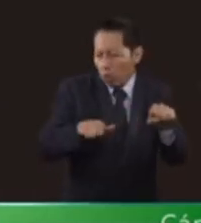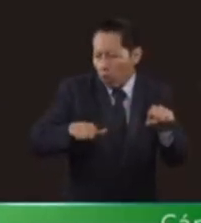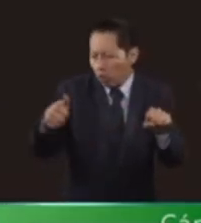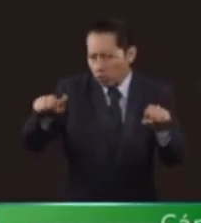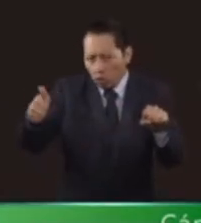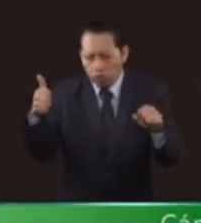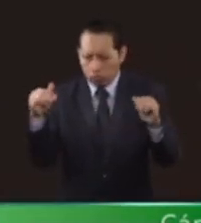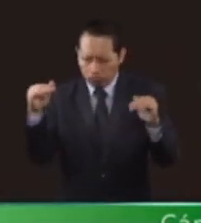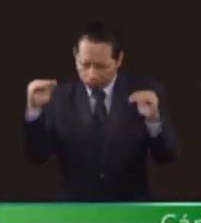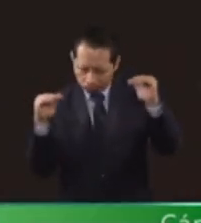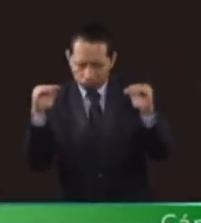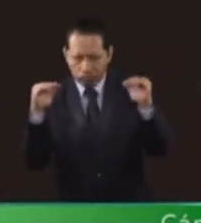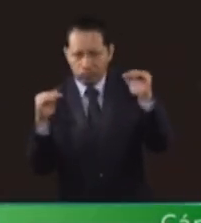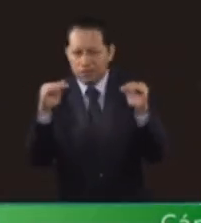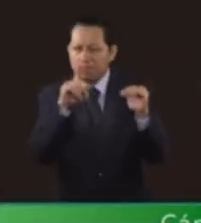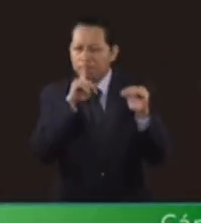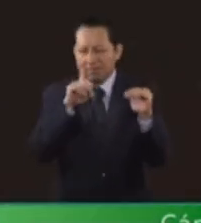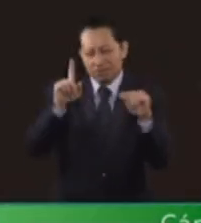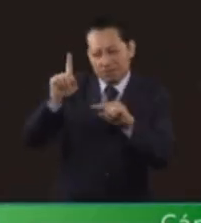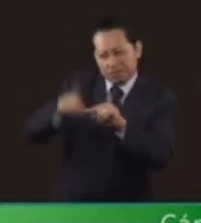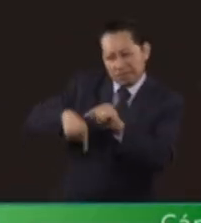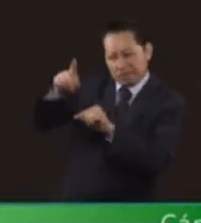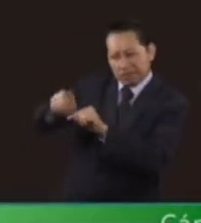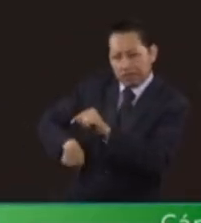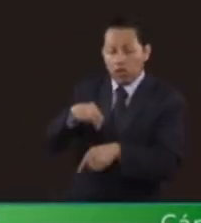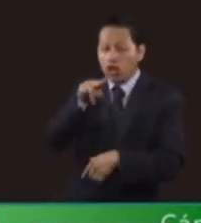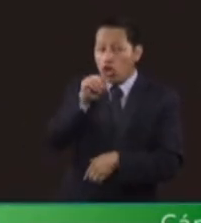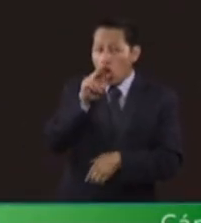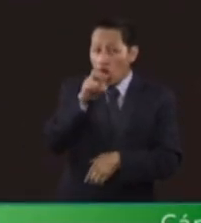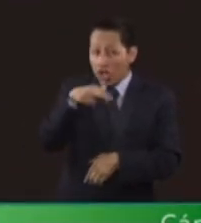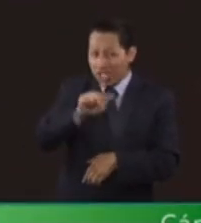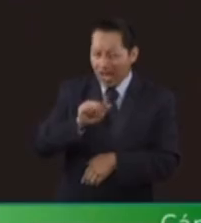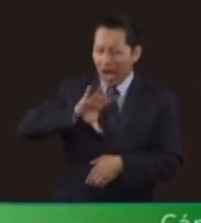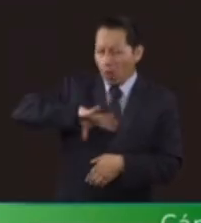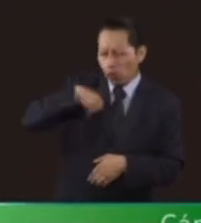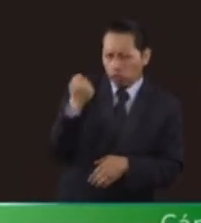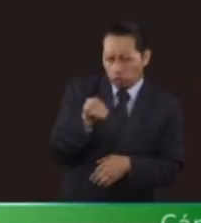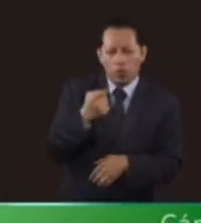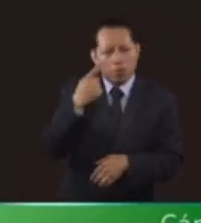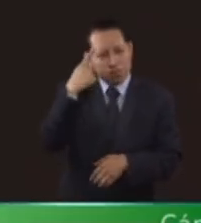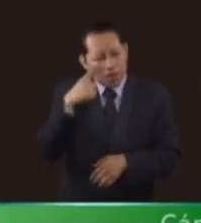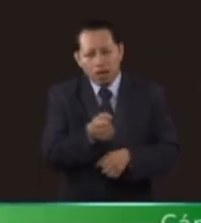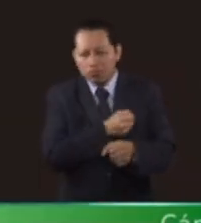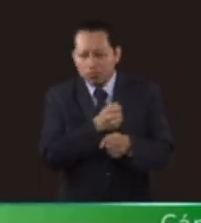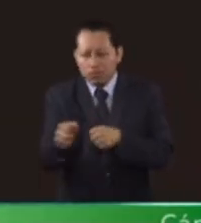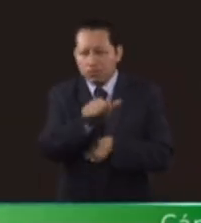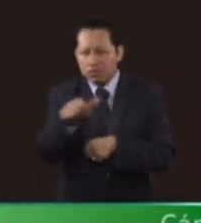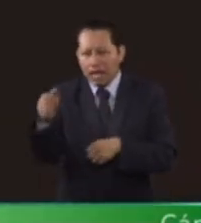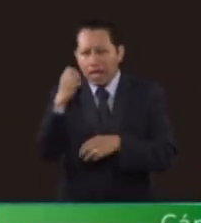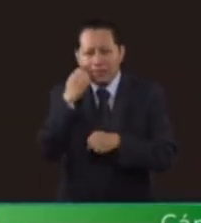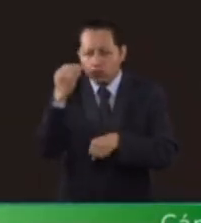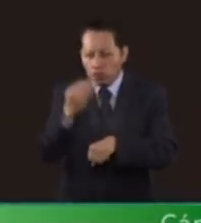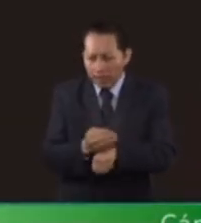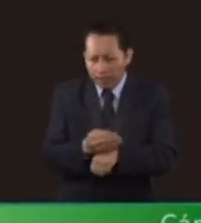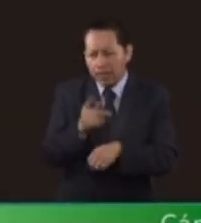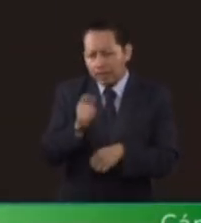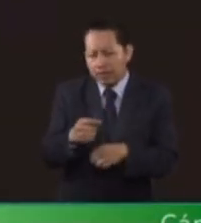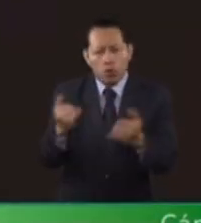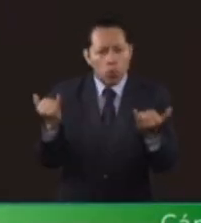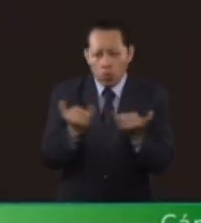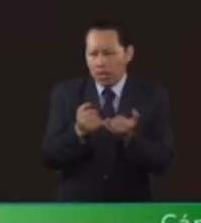que abusos como los que cometen oroña atropellando y violentando igual a estudiantes que a nuestro